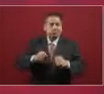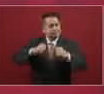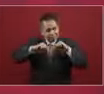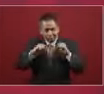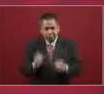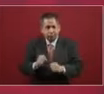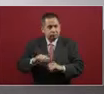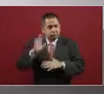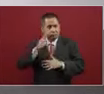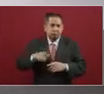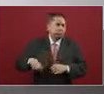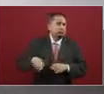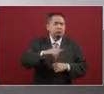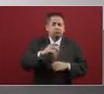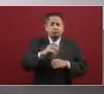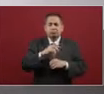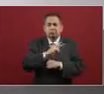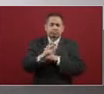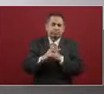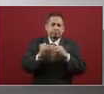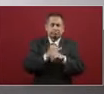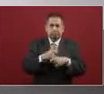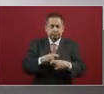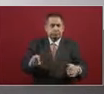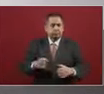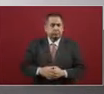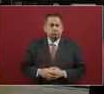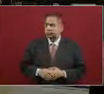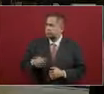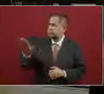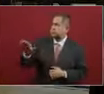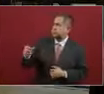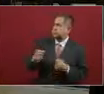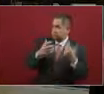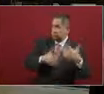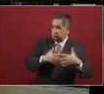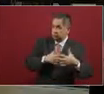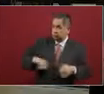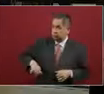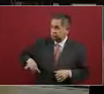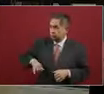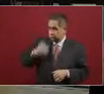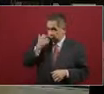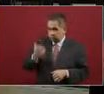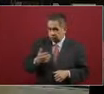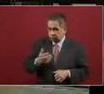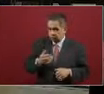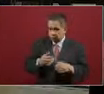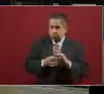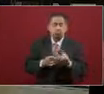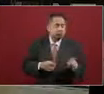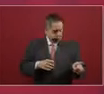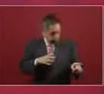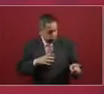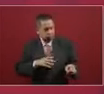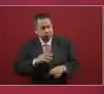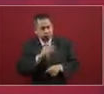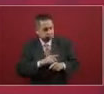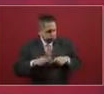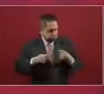todo el país. ¿Ha habido, perdón, sobre eso, ¿ha habido interés de empresas Sí, sí. que se inscribieron en las prebases? Sí, ya se